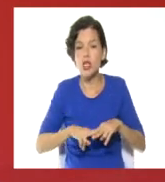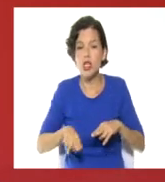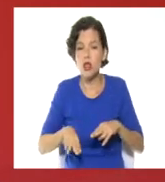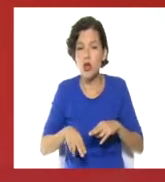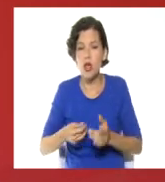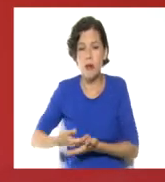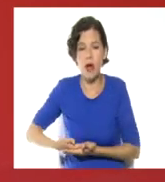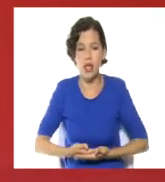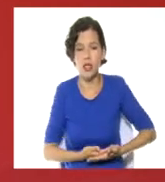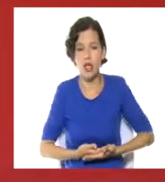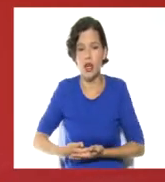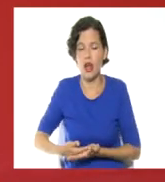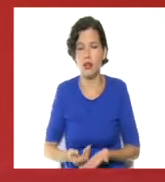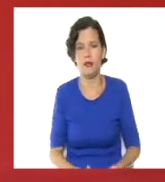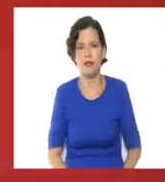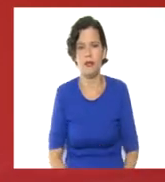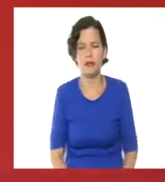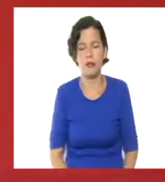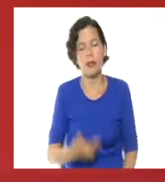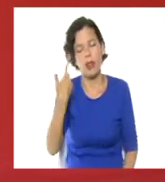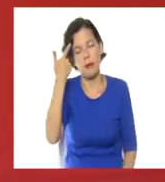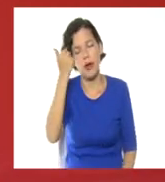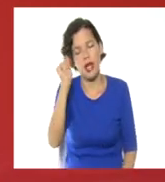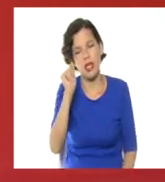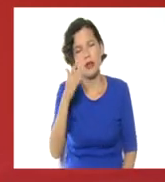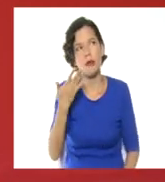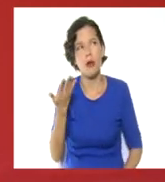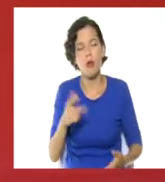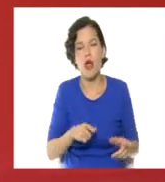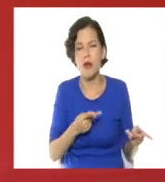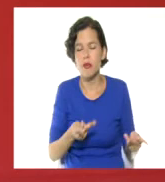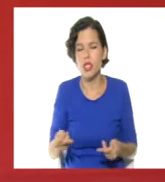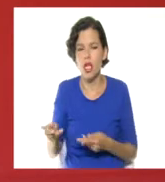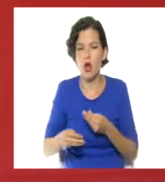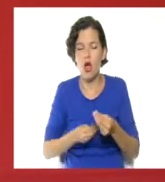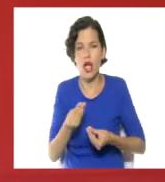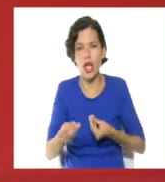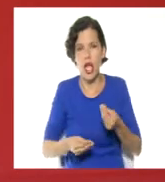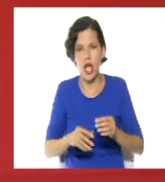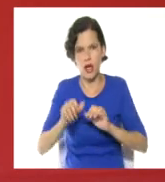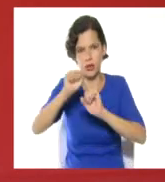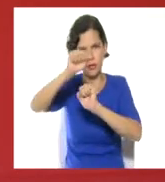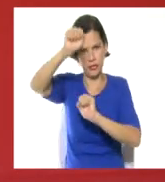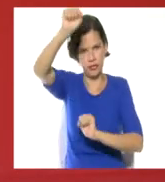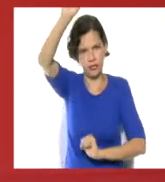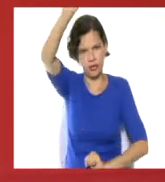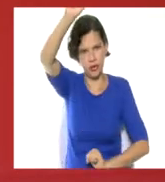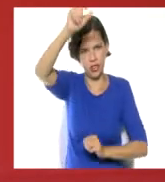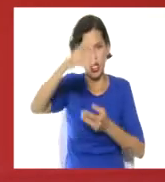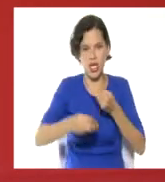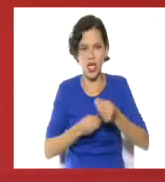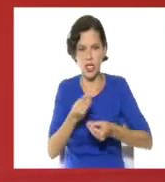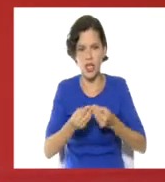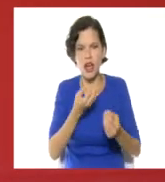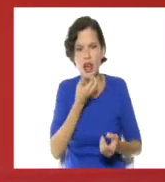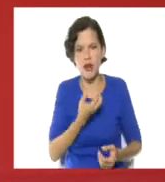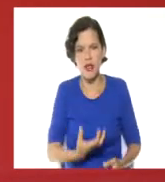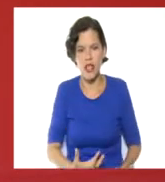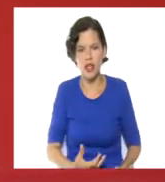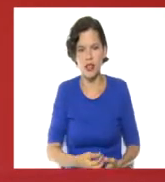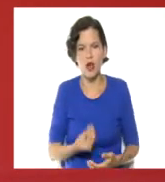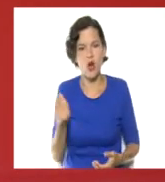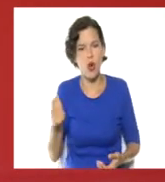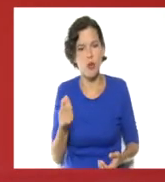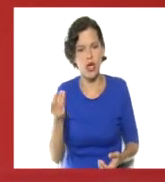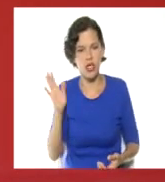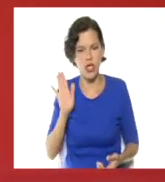de maternal. Y para ellos vamos a invitarlos a que realice un afiche alusivo a la Navidad, como este que yo